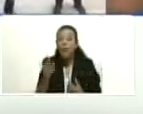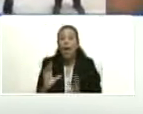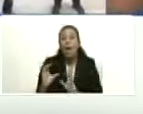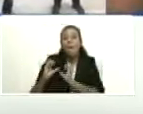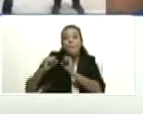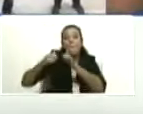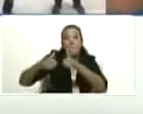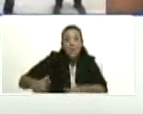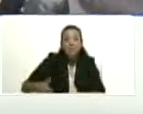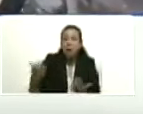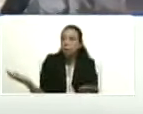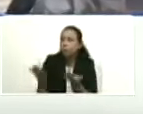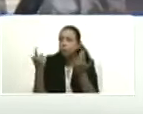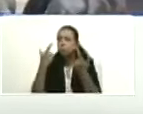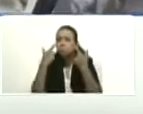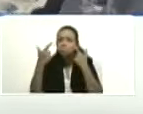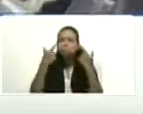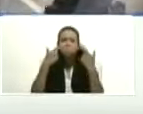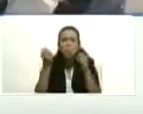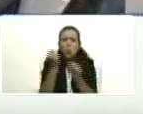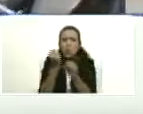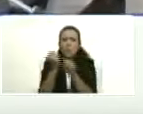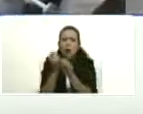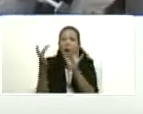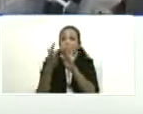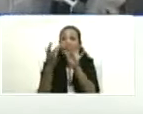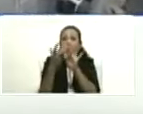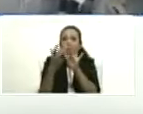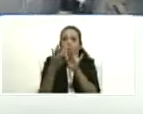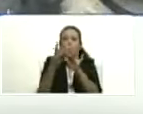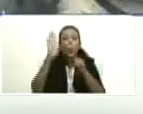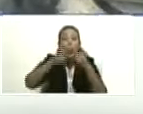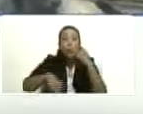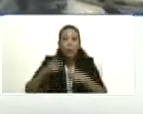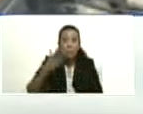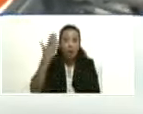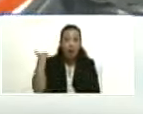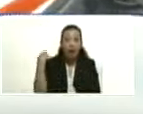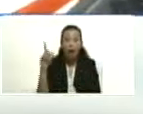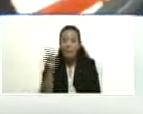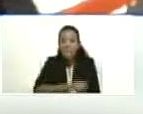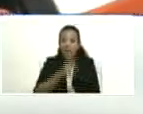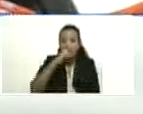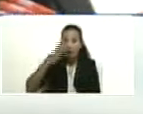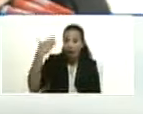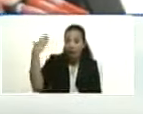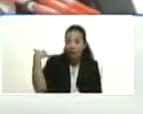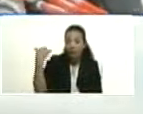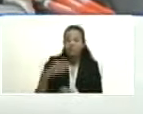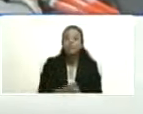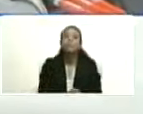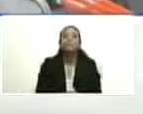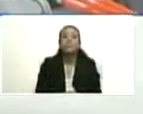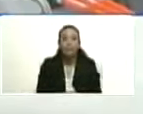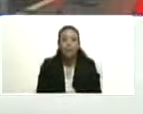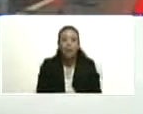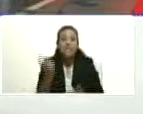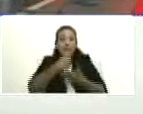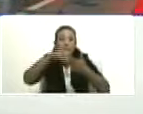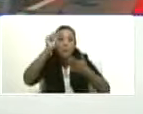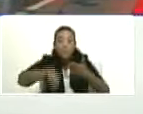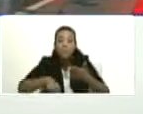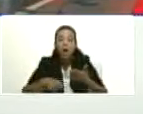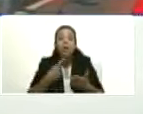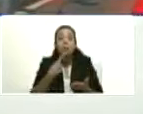empezar a motorizar todo eso que usted en su última gira para China pudo garantizar. Fíjese, se firmó, como yo